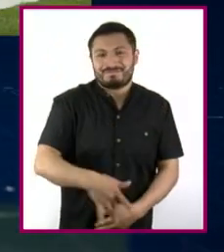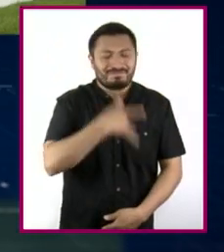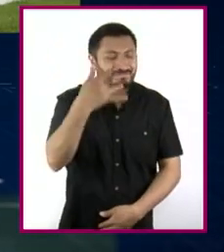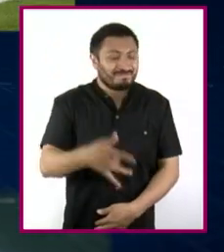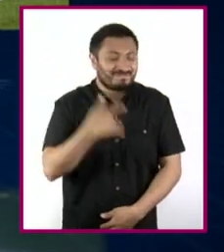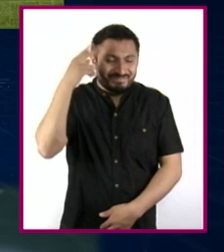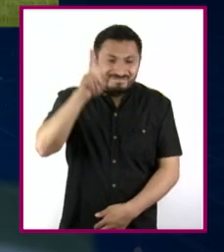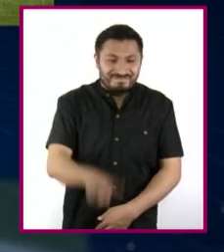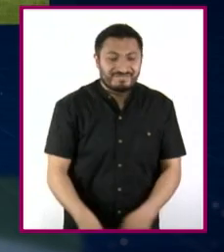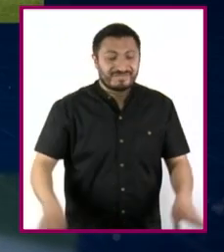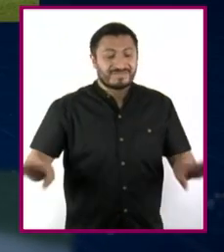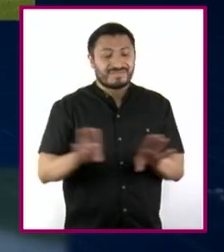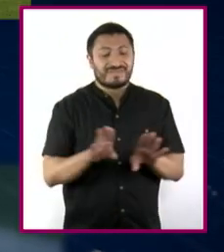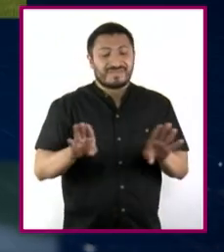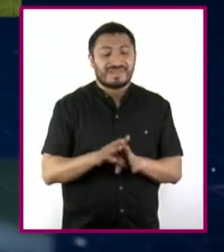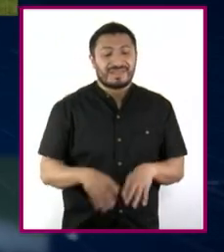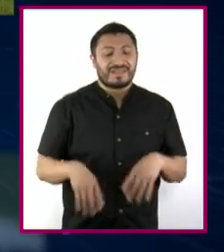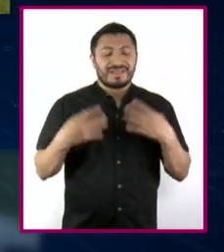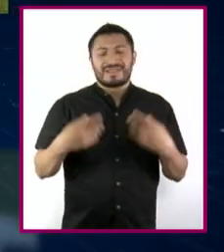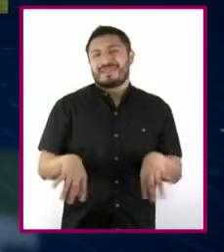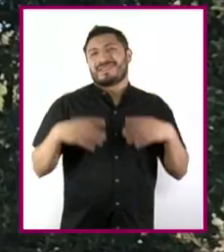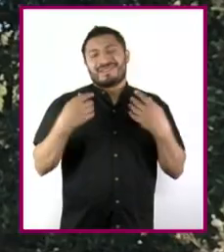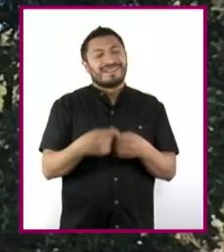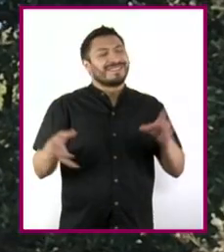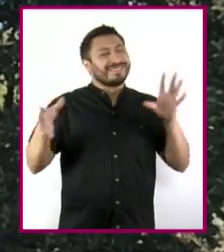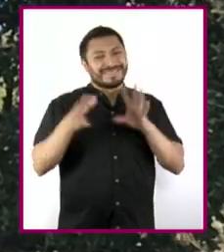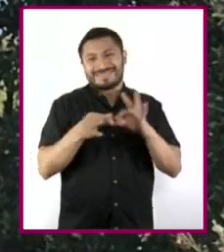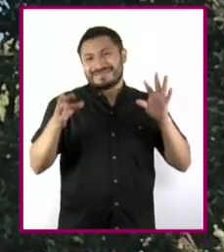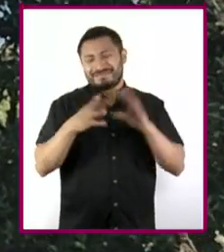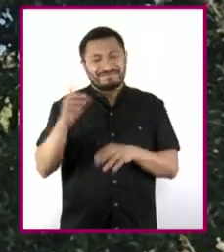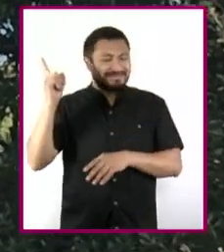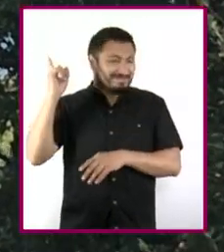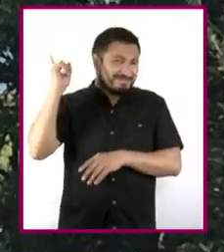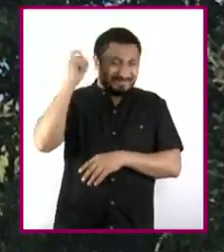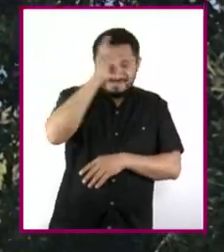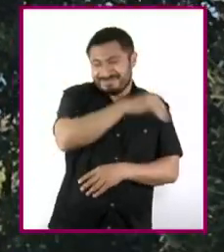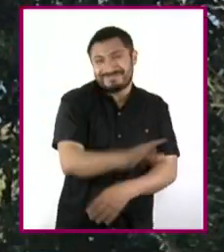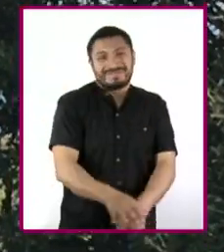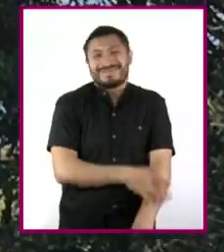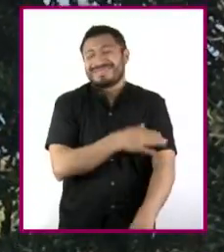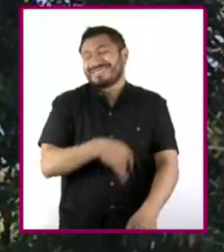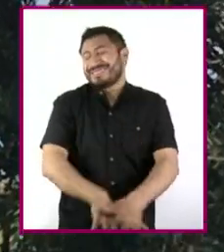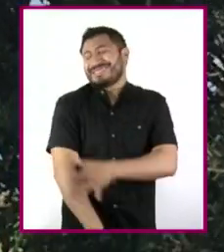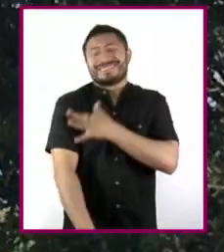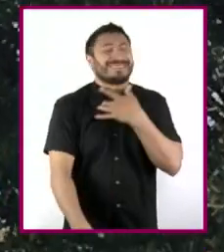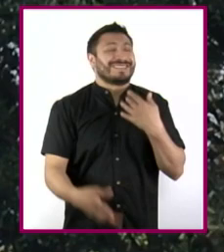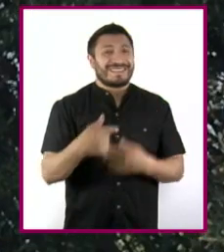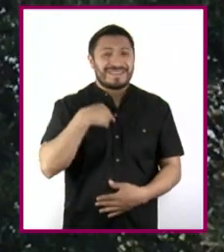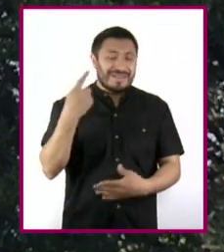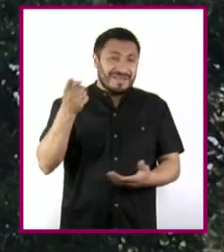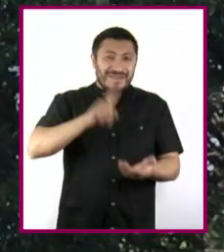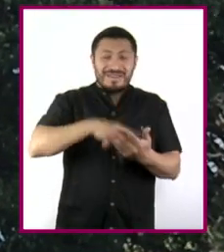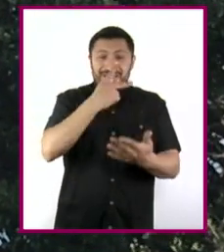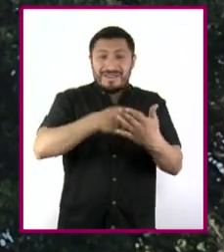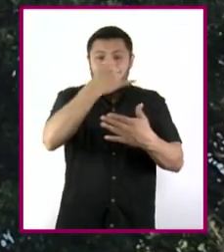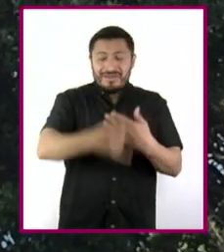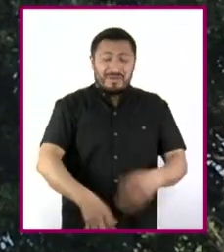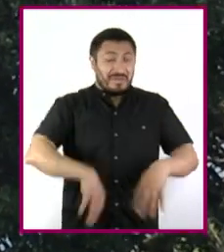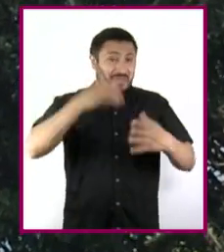verdad, que quedaría corto al tratar de describirla. Yo, la verdad, me veo involucrado en proyectos de alto